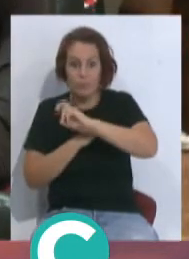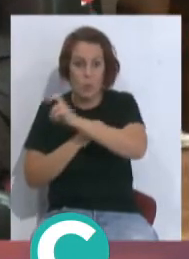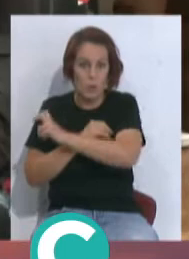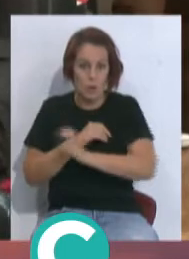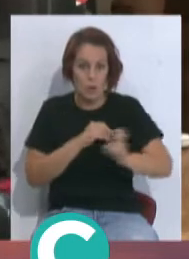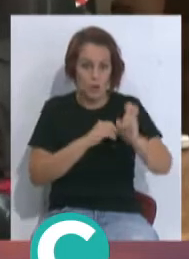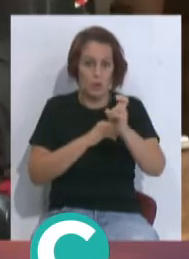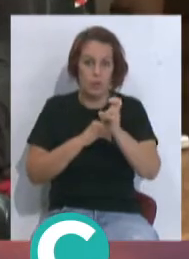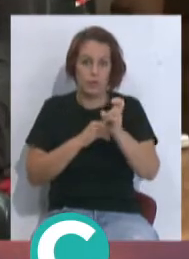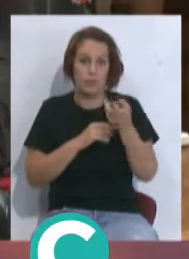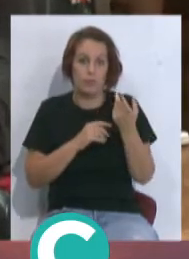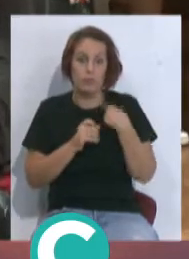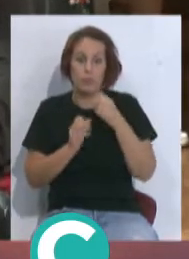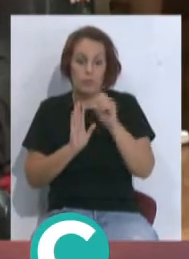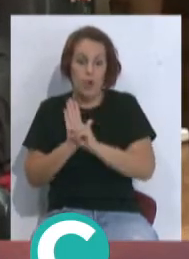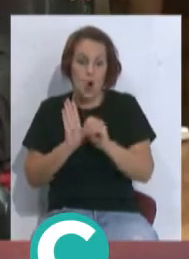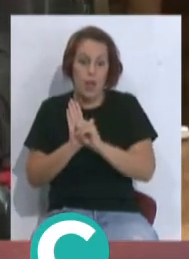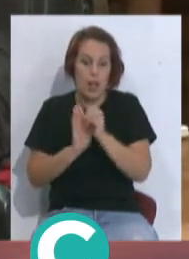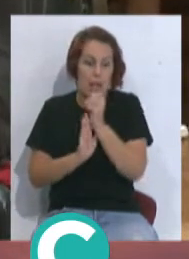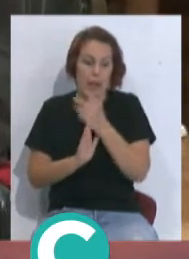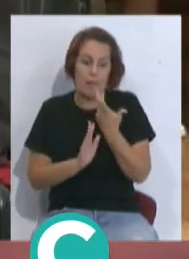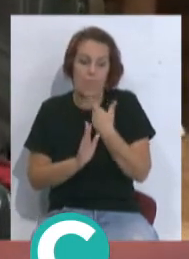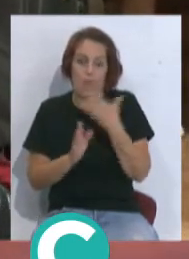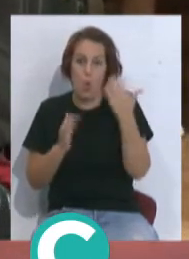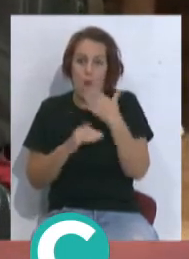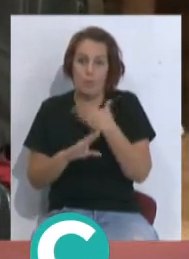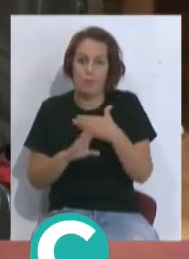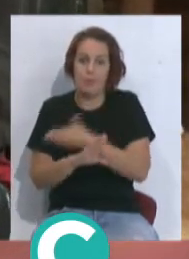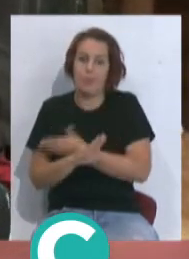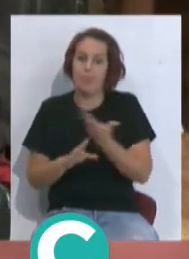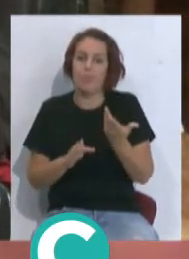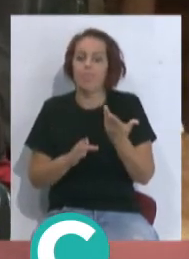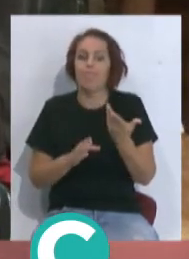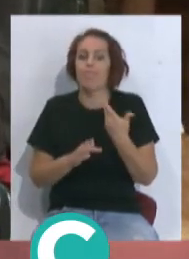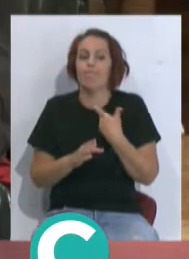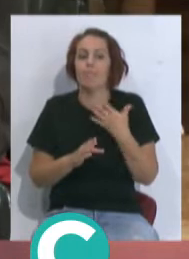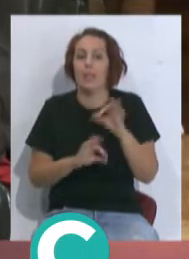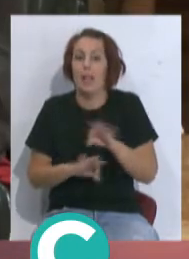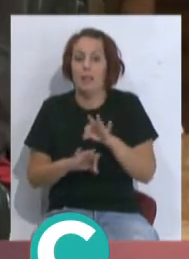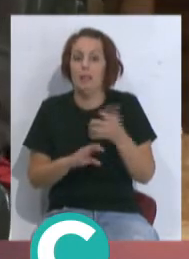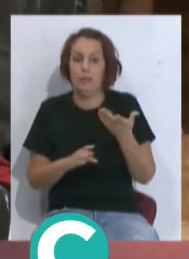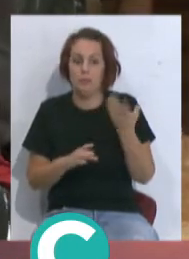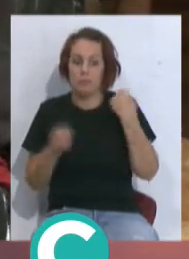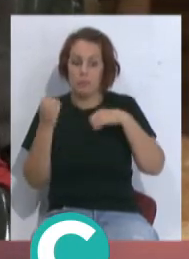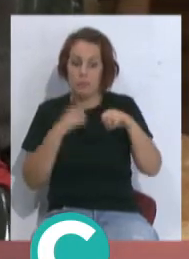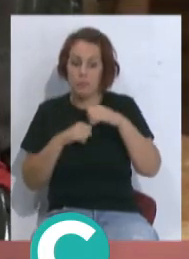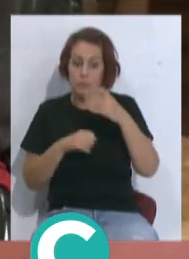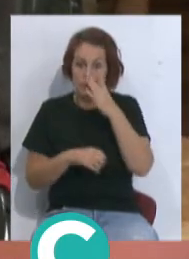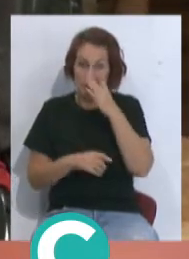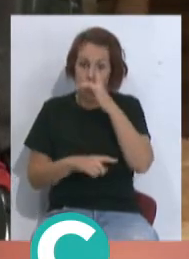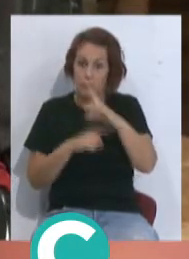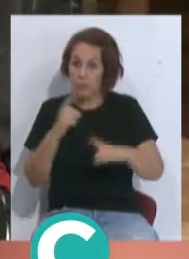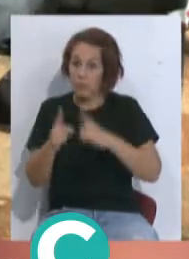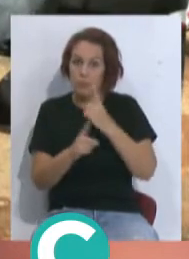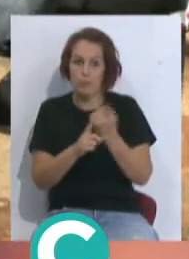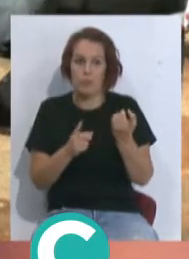paraguas de una ordenanza, ¿no? Ni nada previo, claro, si no lo que aferrarte, ¿no? Un dispositivo que se monta en carnaval todos los años,